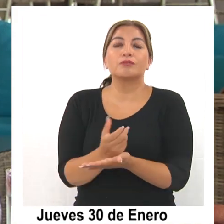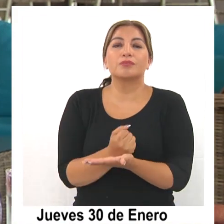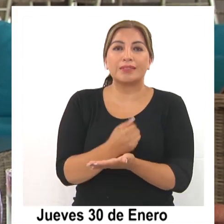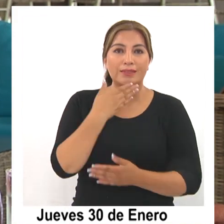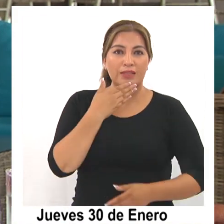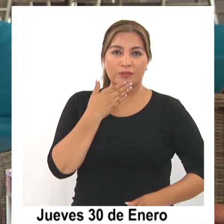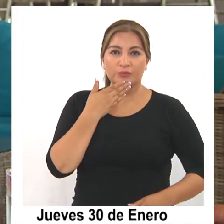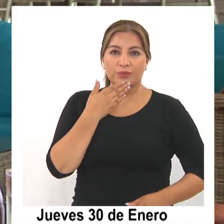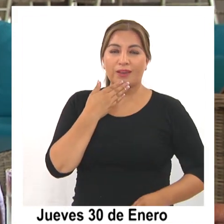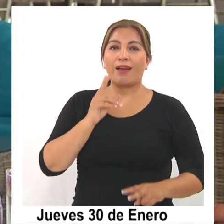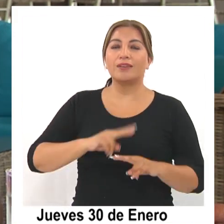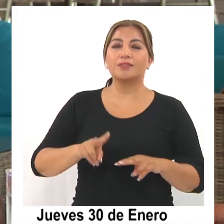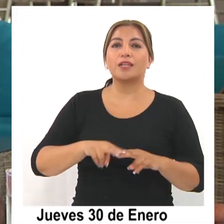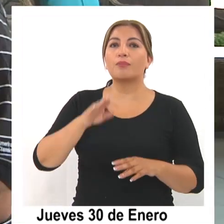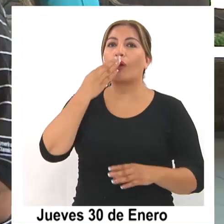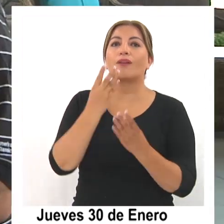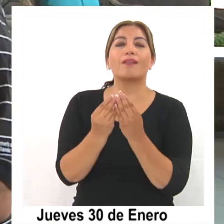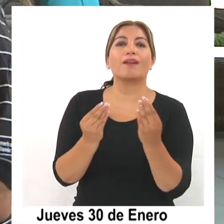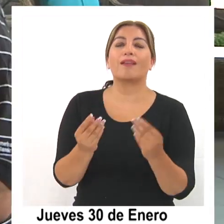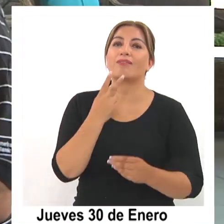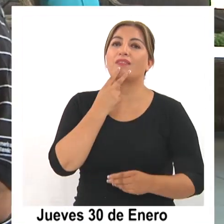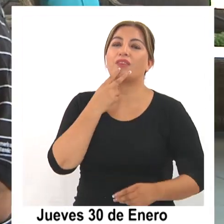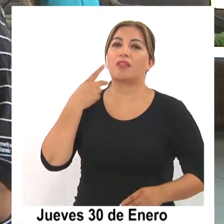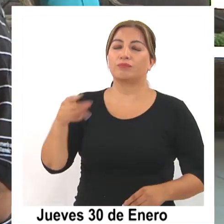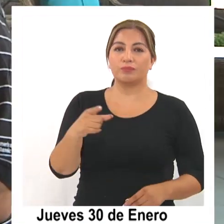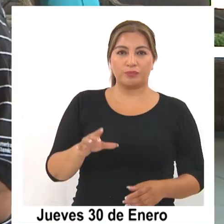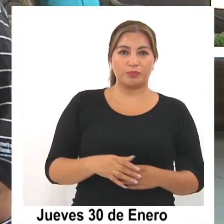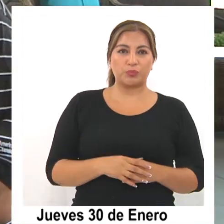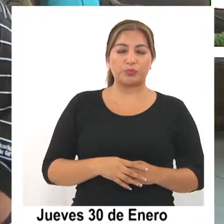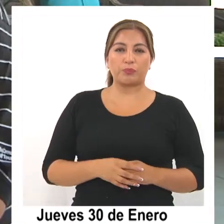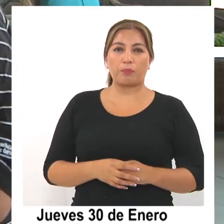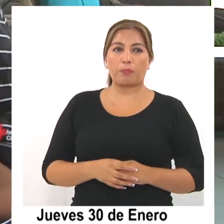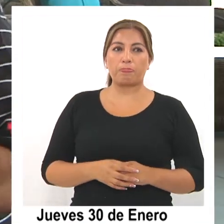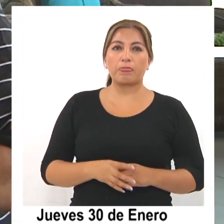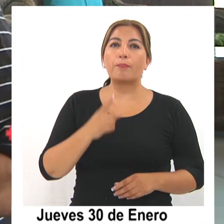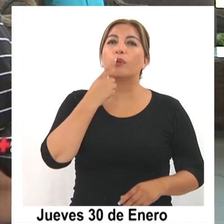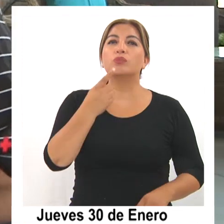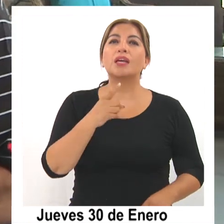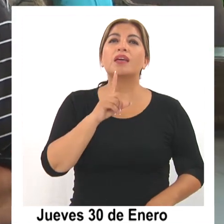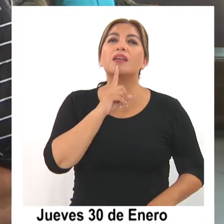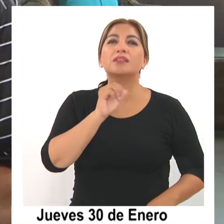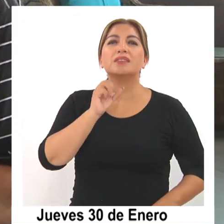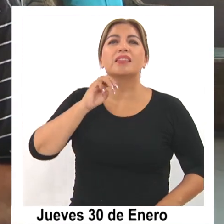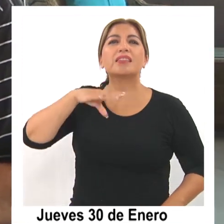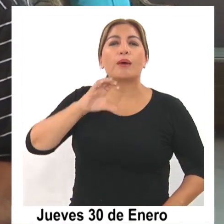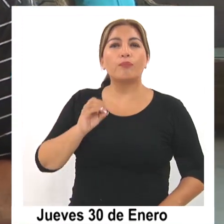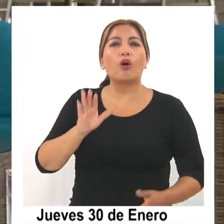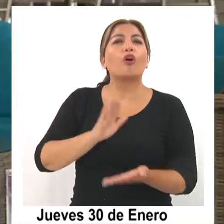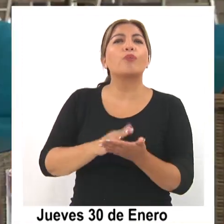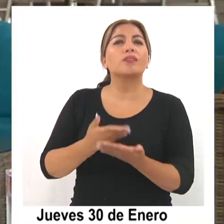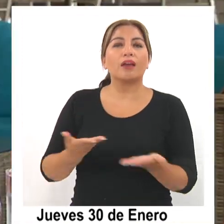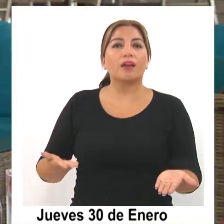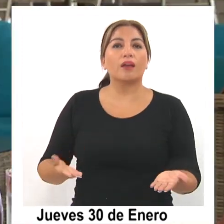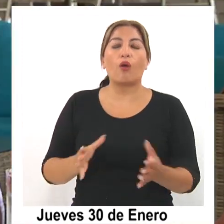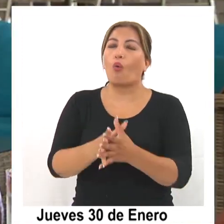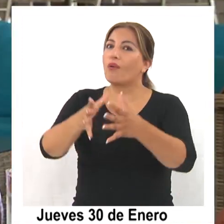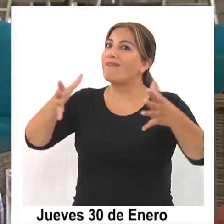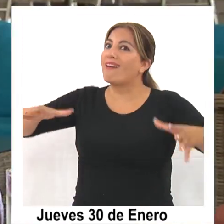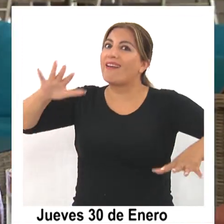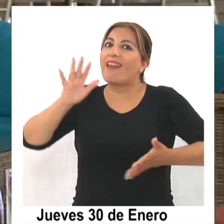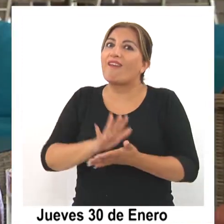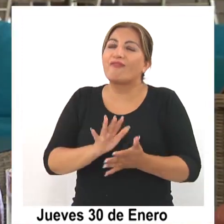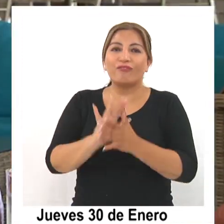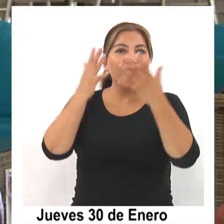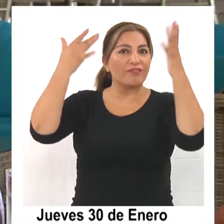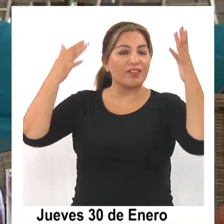económicos sino que mejoras en la calidad de vida de las comunidades ¿Cómo vio el tambo andino? Una tremenda fiesta es